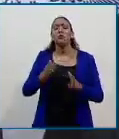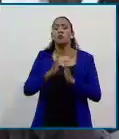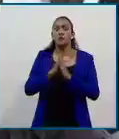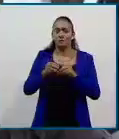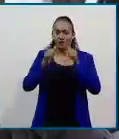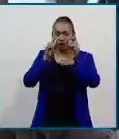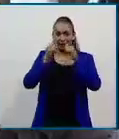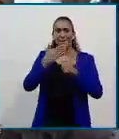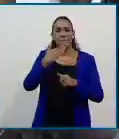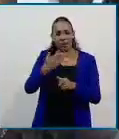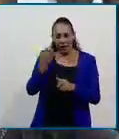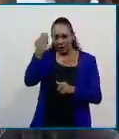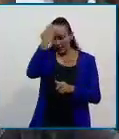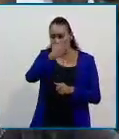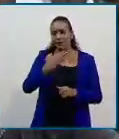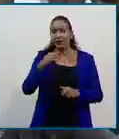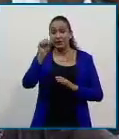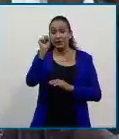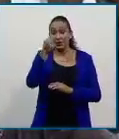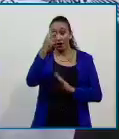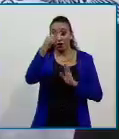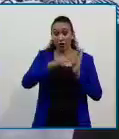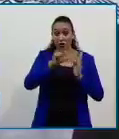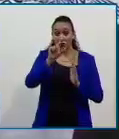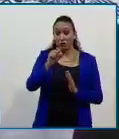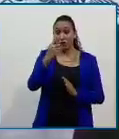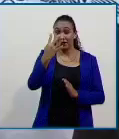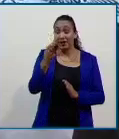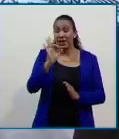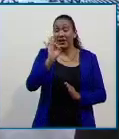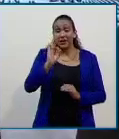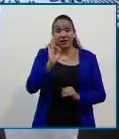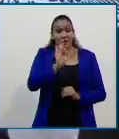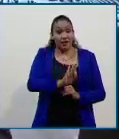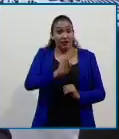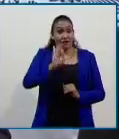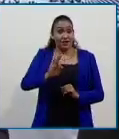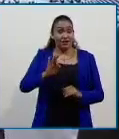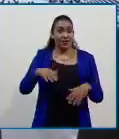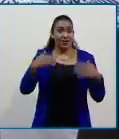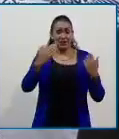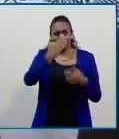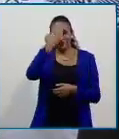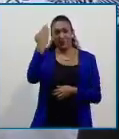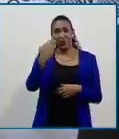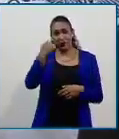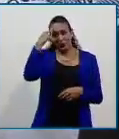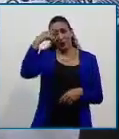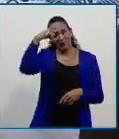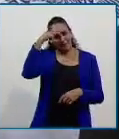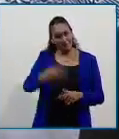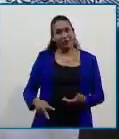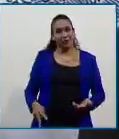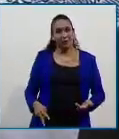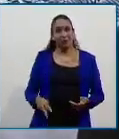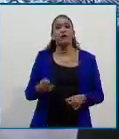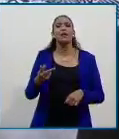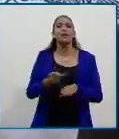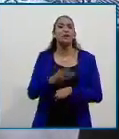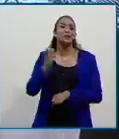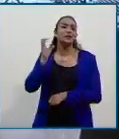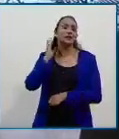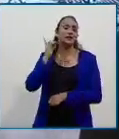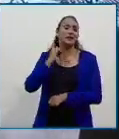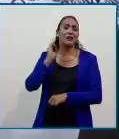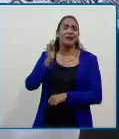meditada. Septiembre de 2024 puede convertirse en una fecha fatídica para el país si el Congreso